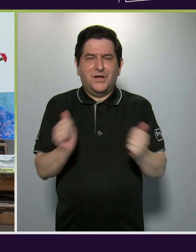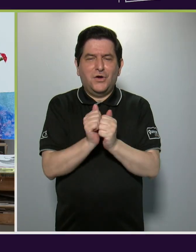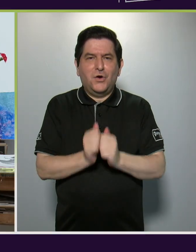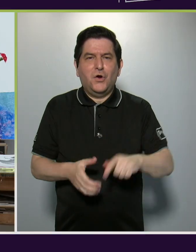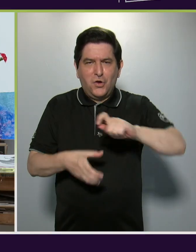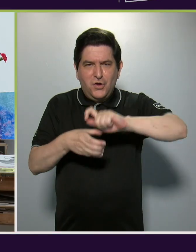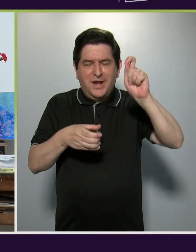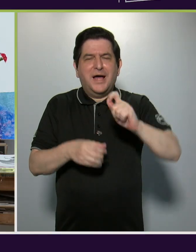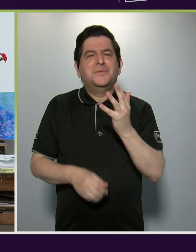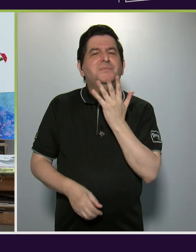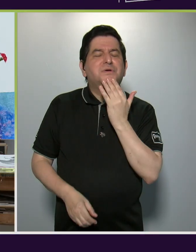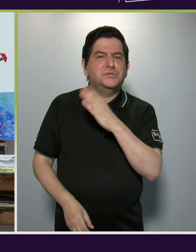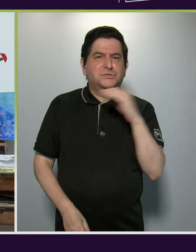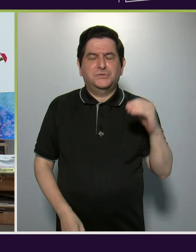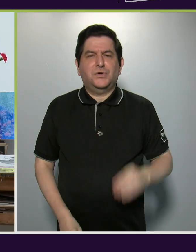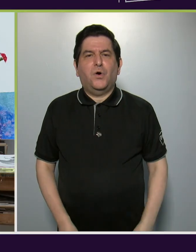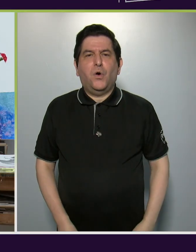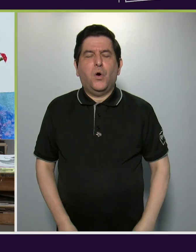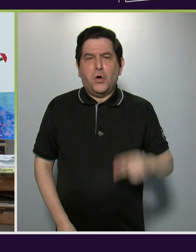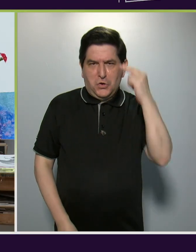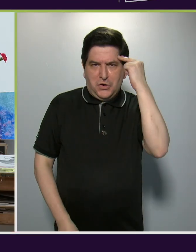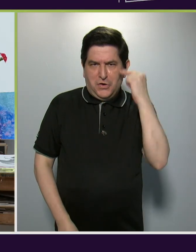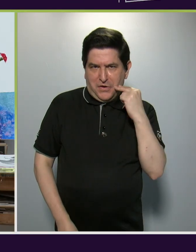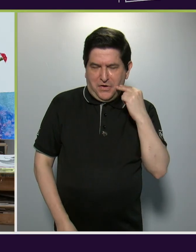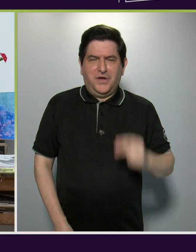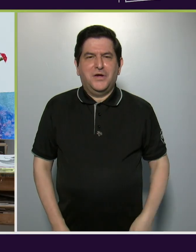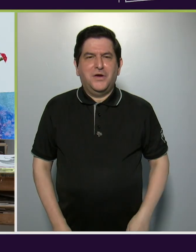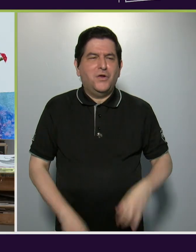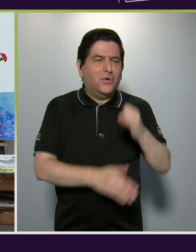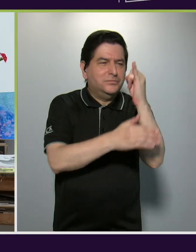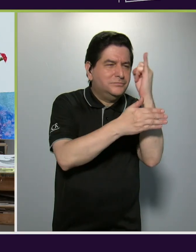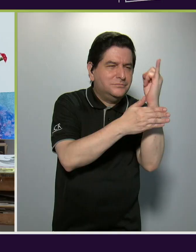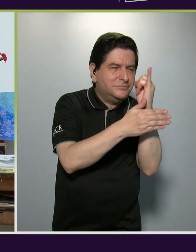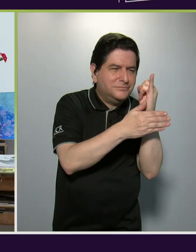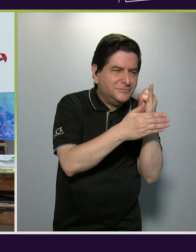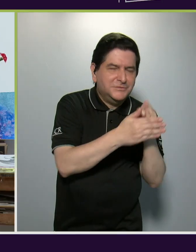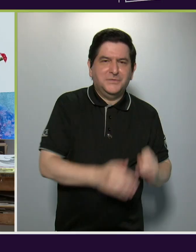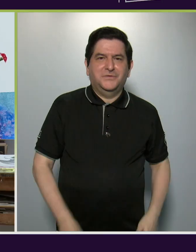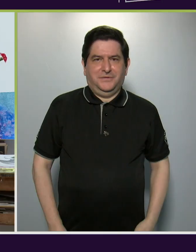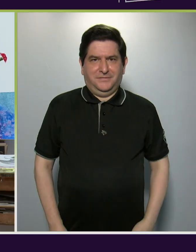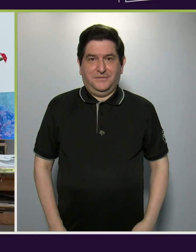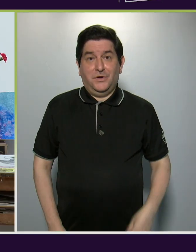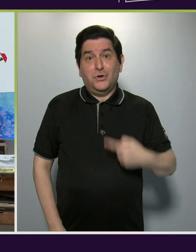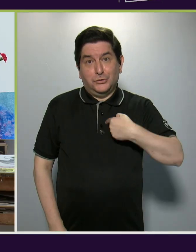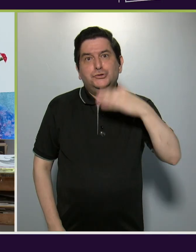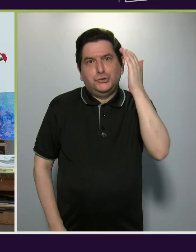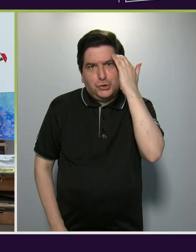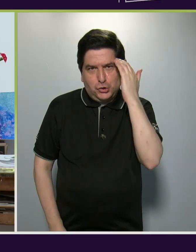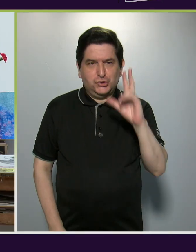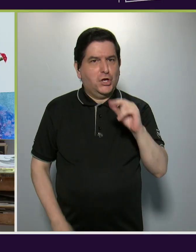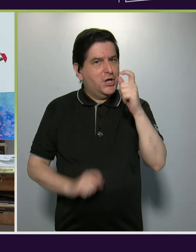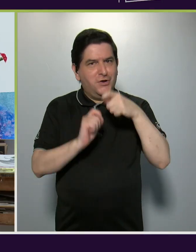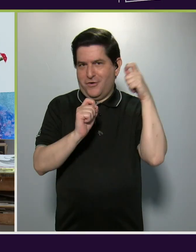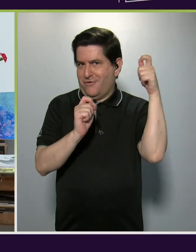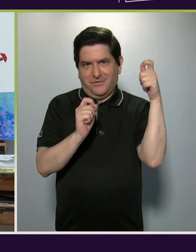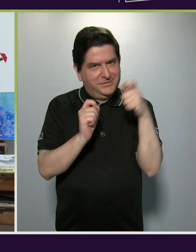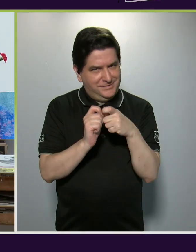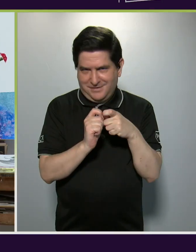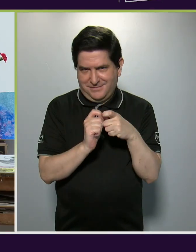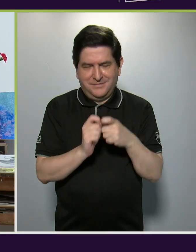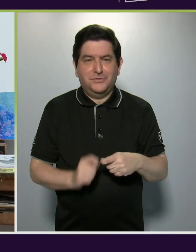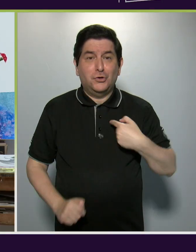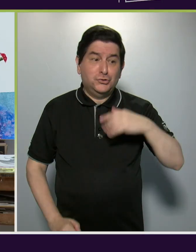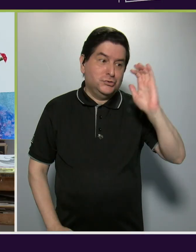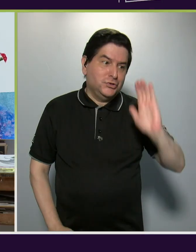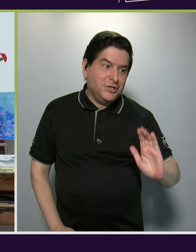lapicitos de color, o el lápiz de blanco y negro, las dibujaba. A ver, yo sé que no las dibujaba tal y como eran, era un